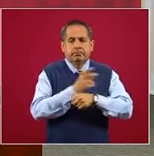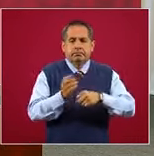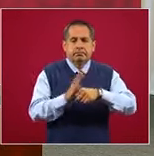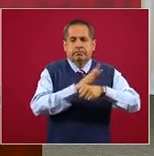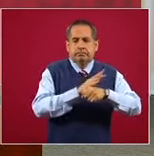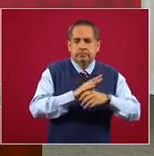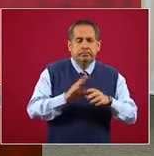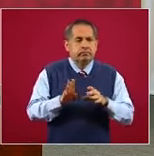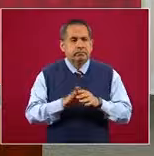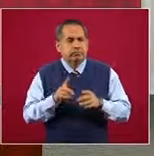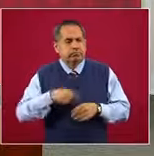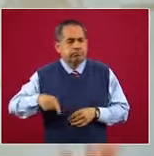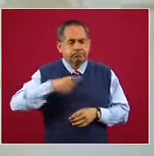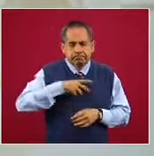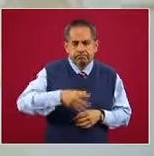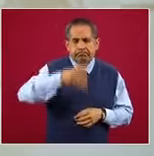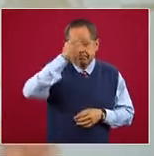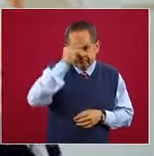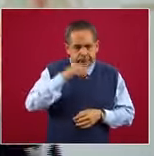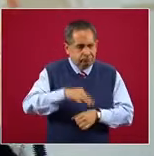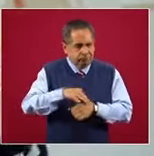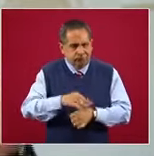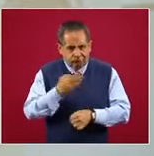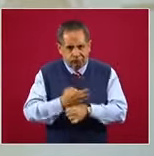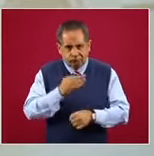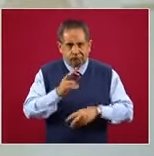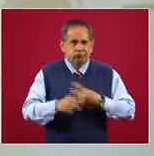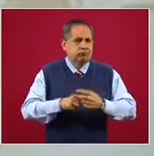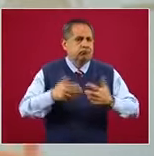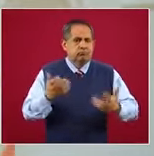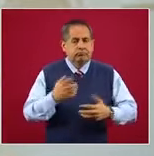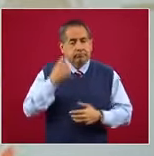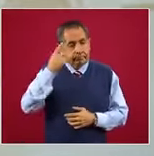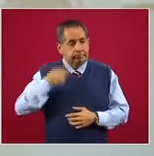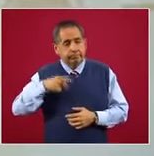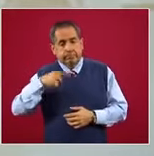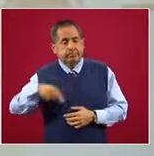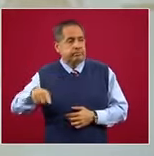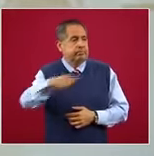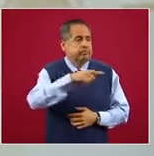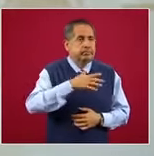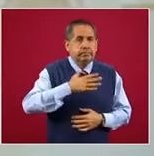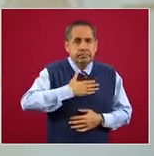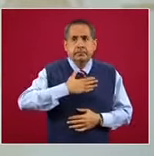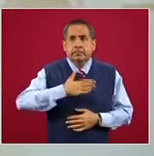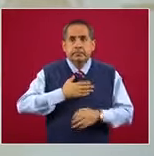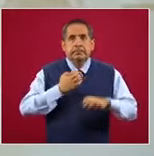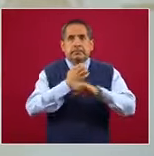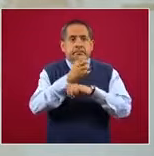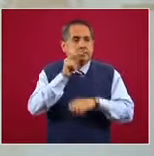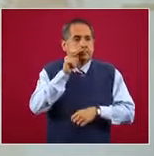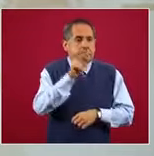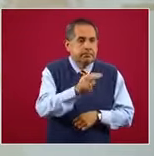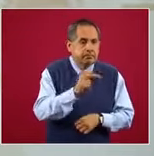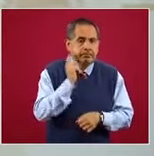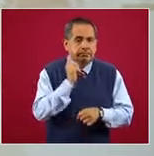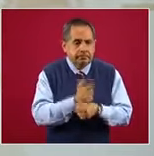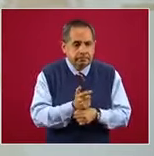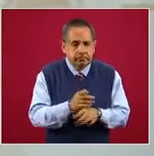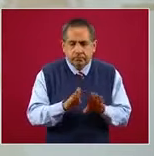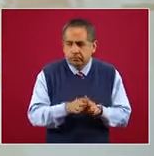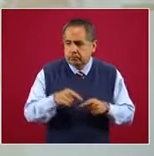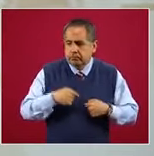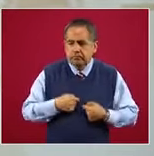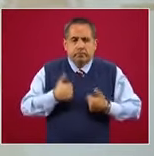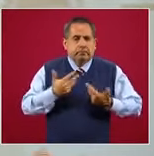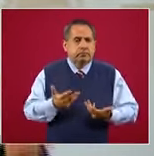qué lecciones útiles se pueden tomar en tiempo real para las personas que sepan en el sitio donde están viviendo cómo contribuir de